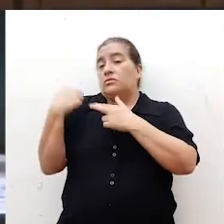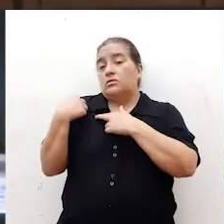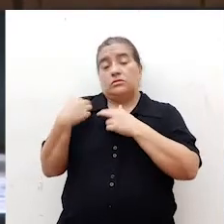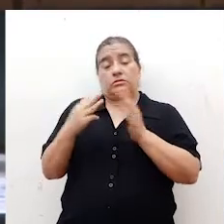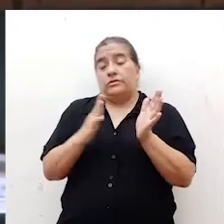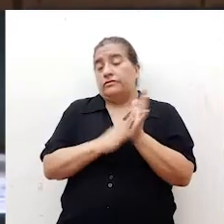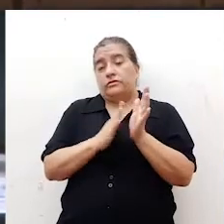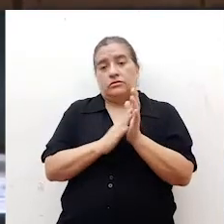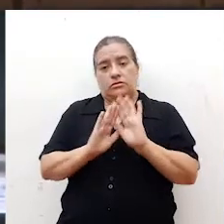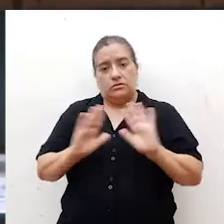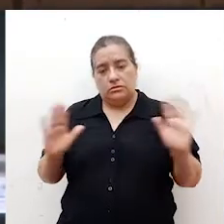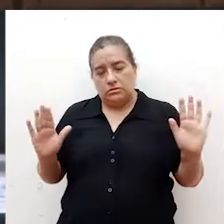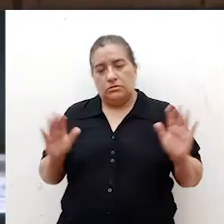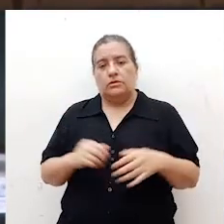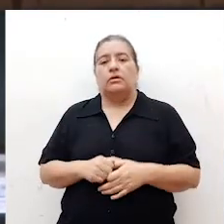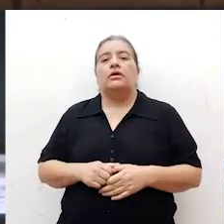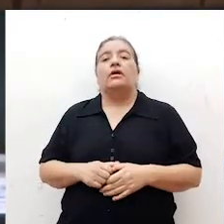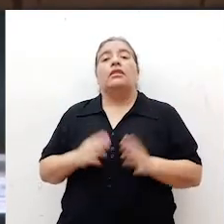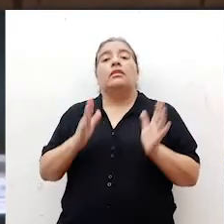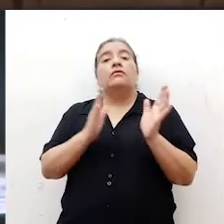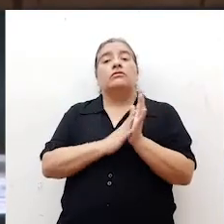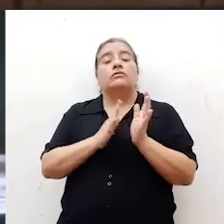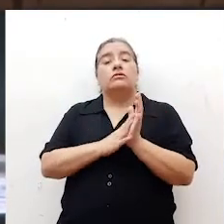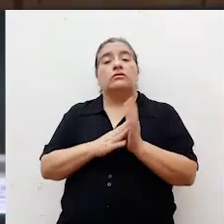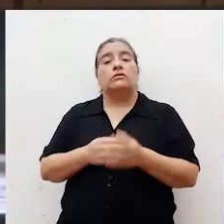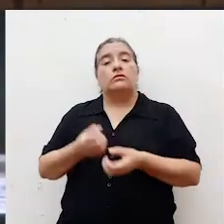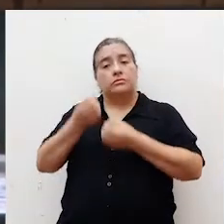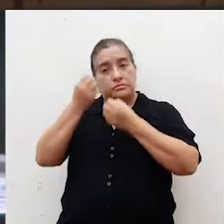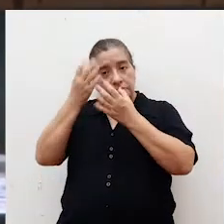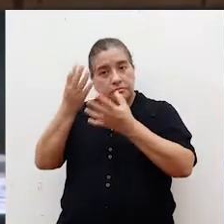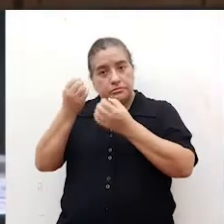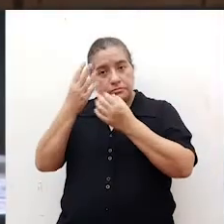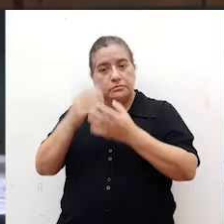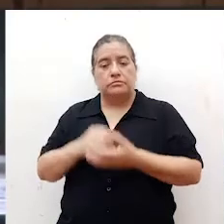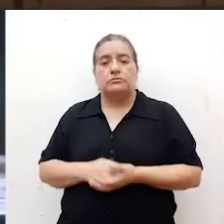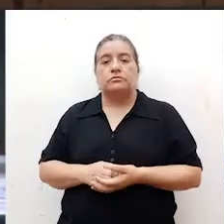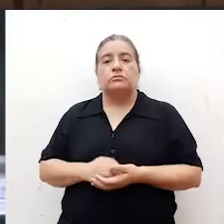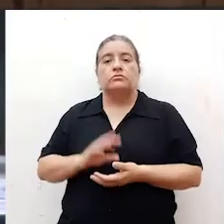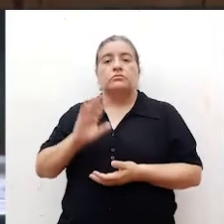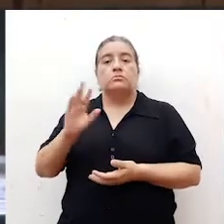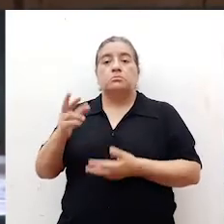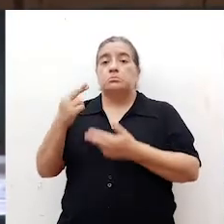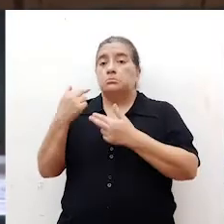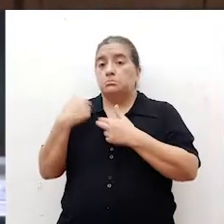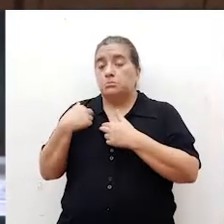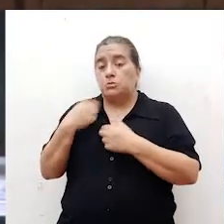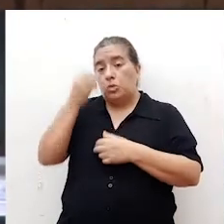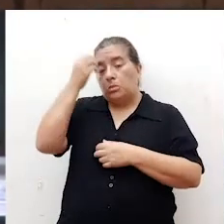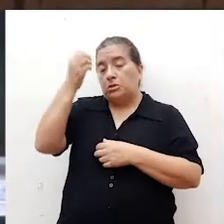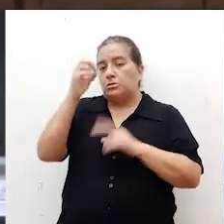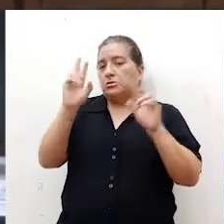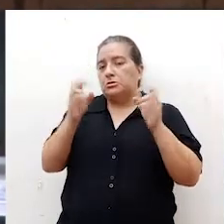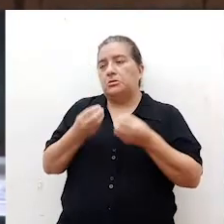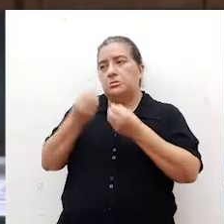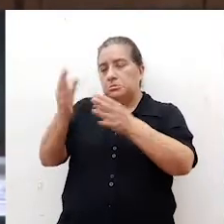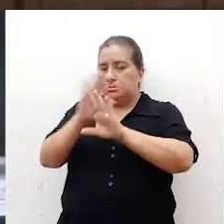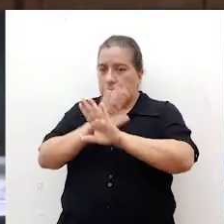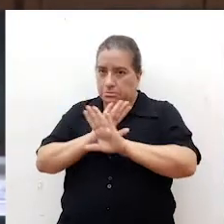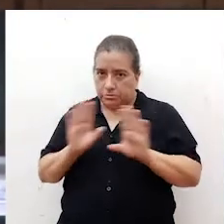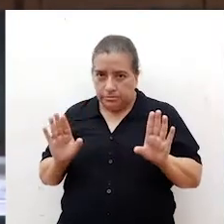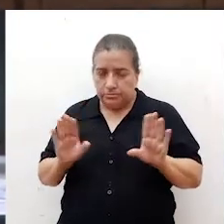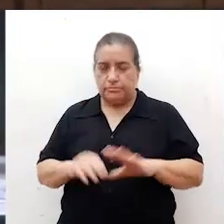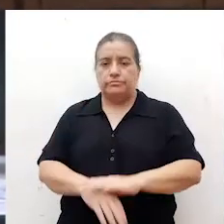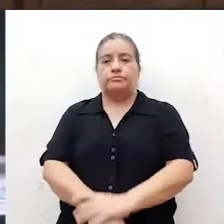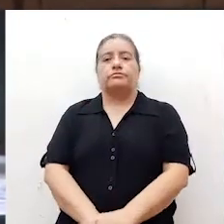están colgadas y tienen que conocerse. La Defensoría ha pedido justamente para poder conocer cuál es la base